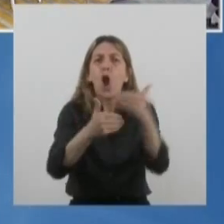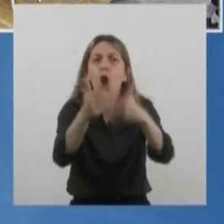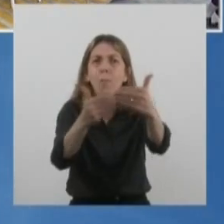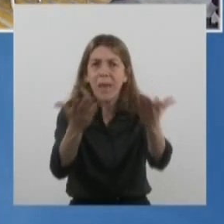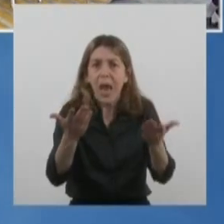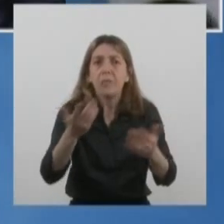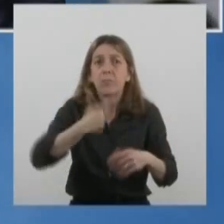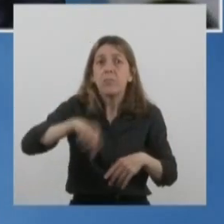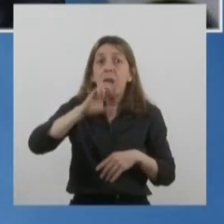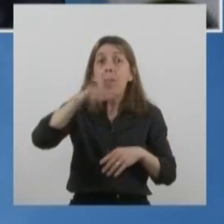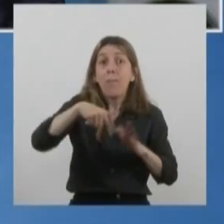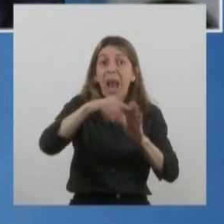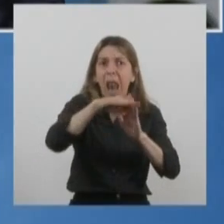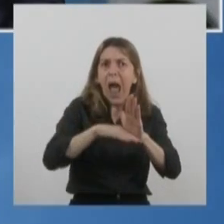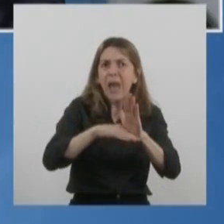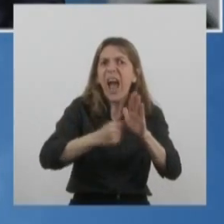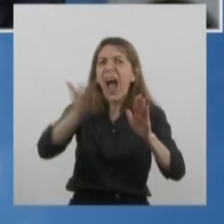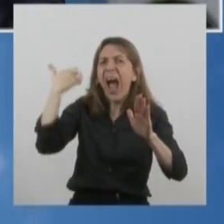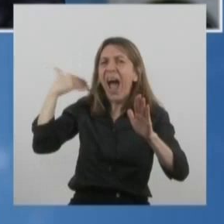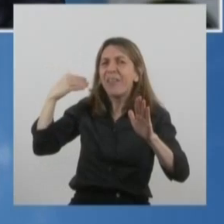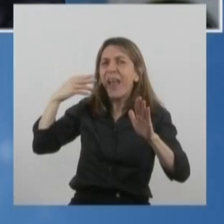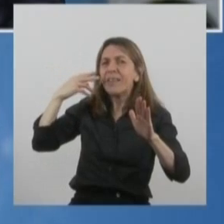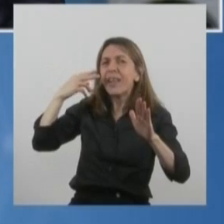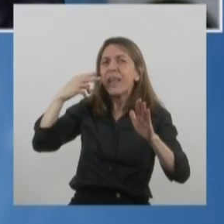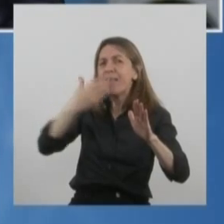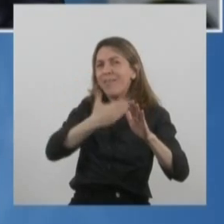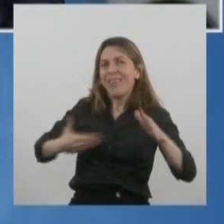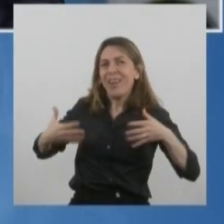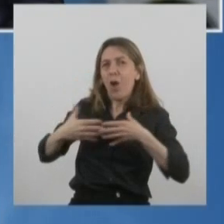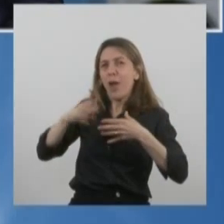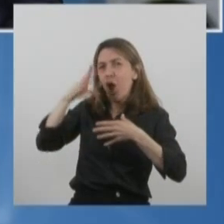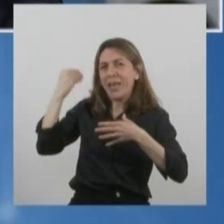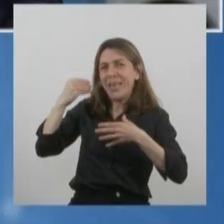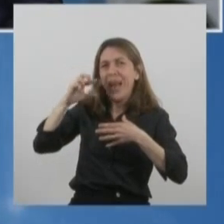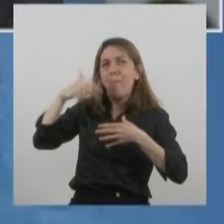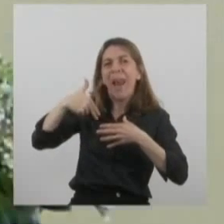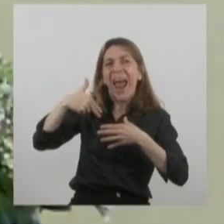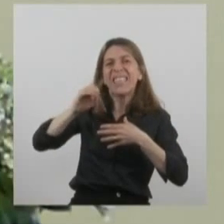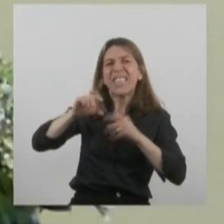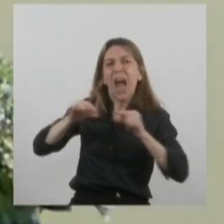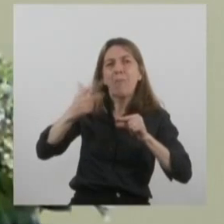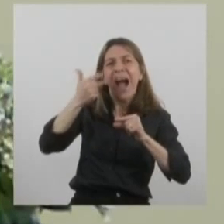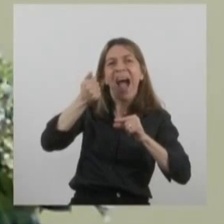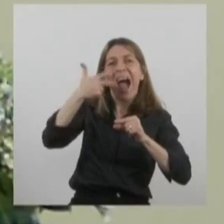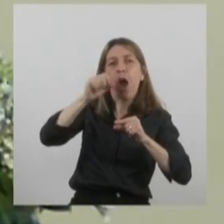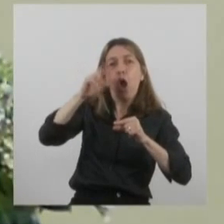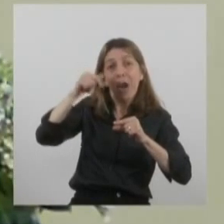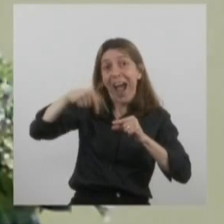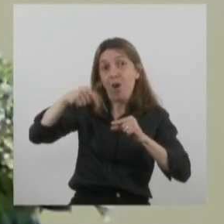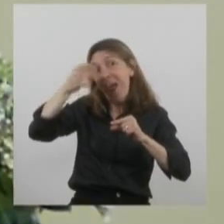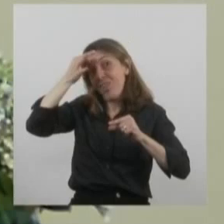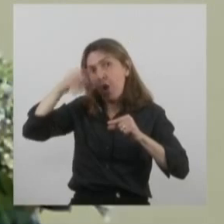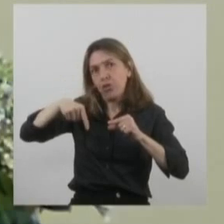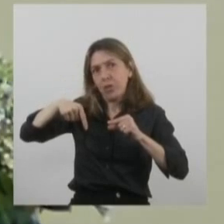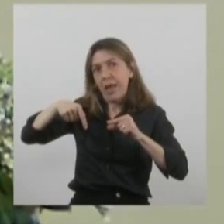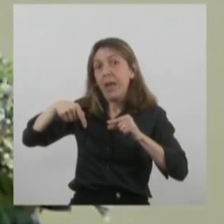Estamos lanzando un plan que fue un plan muy exitoso en los años de Cristina, que fue el plan Ahora 12, pero que ahora lo estamos extendiendo